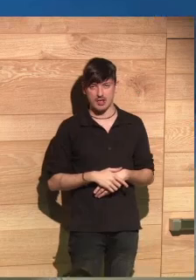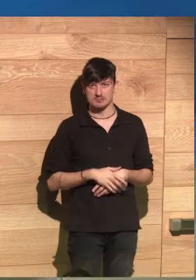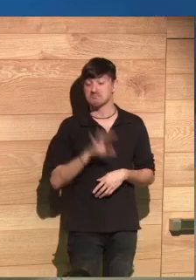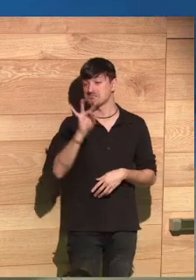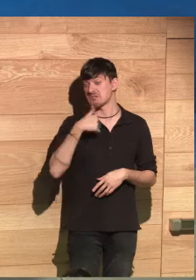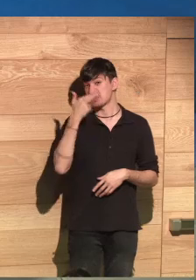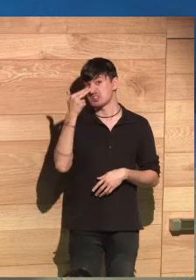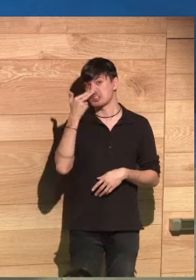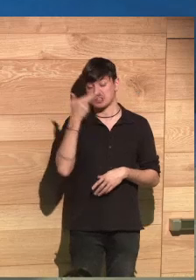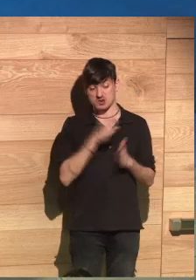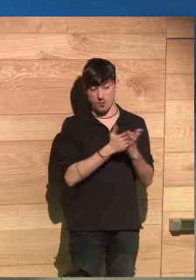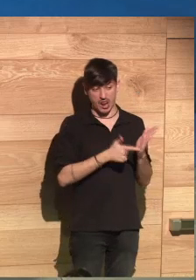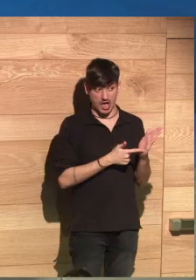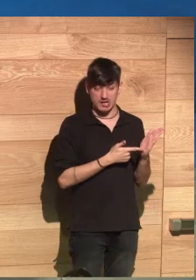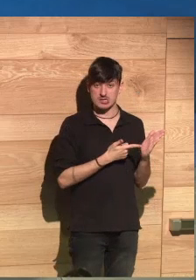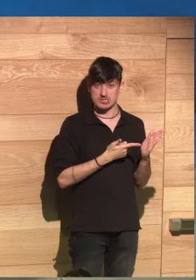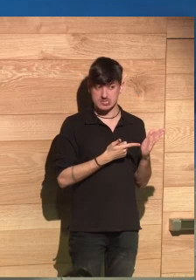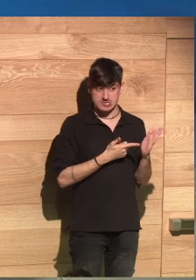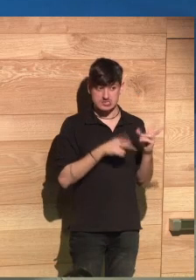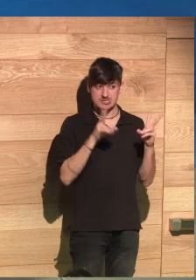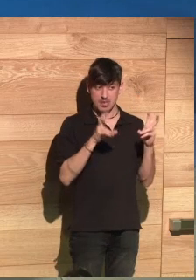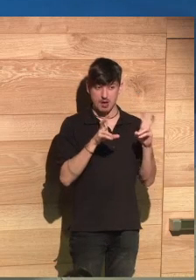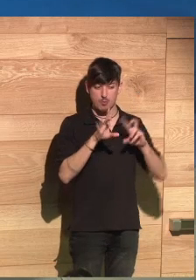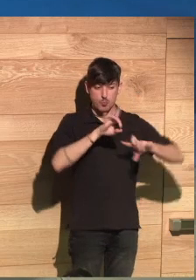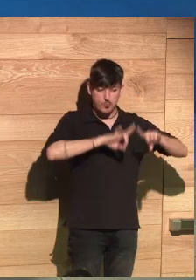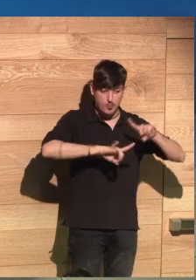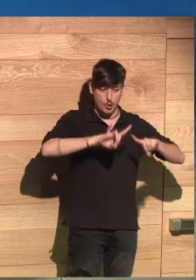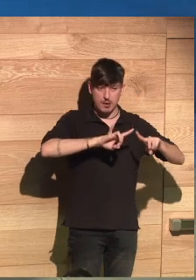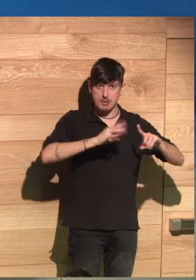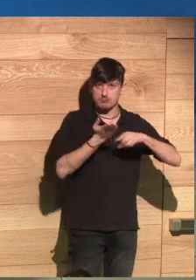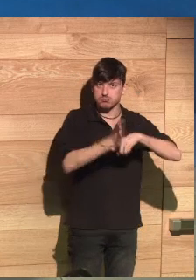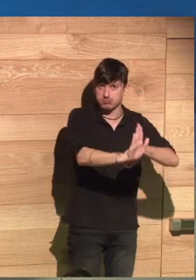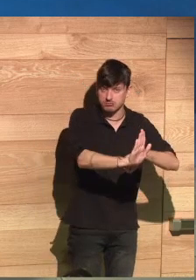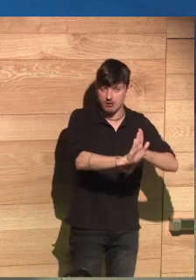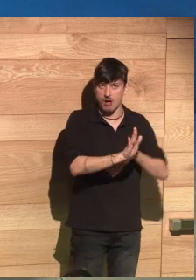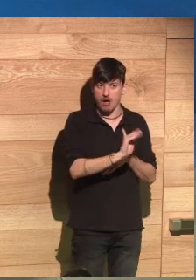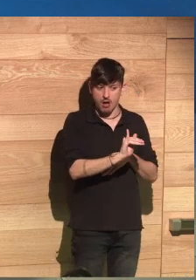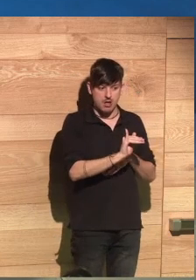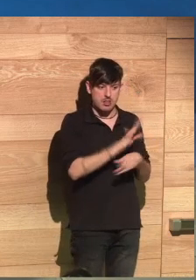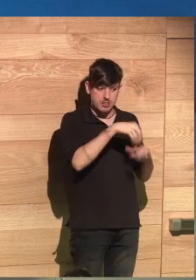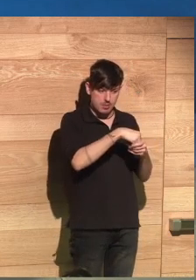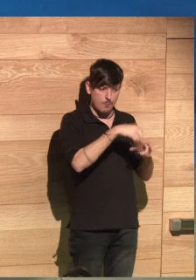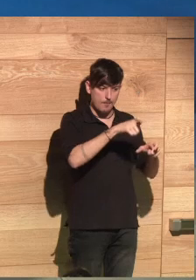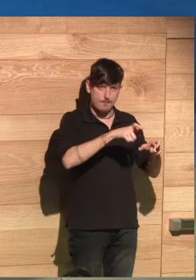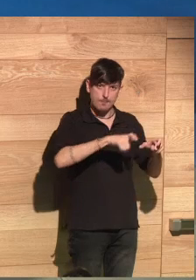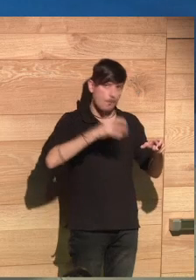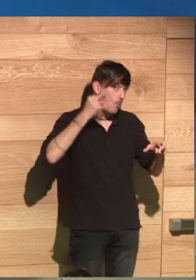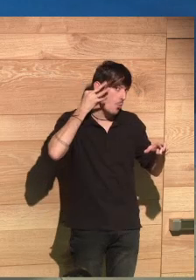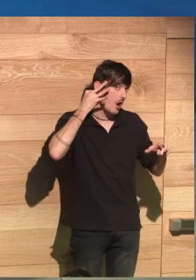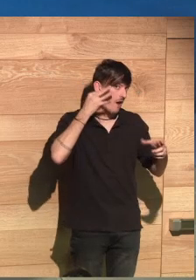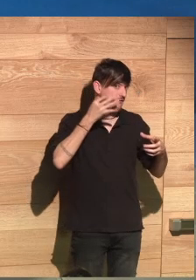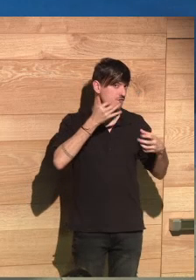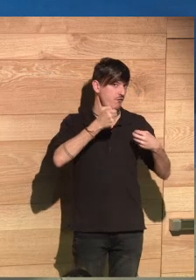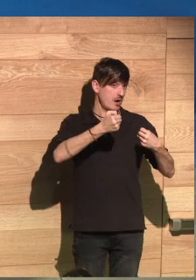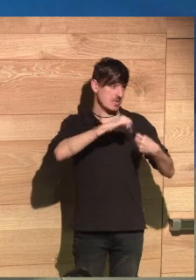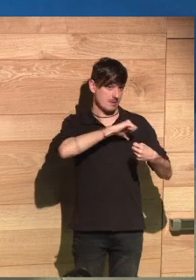me interesaba en la novela problematizar a través de distintos personajes y la novela está llena de mujeres fuertes,